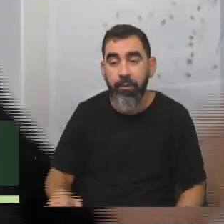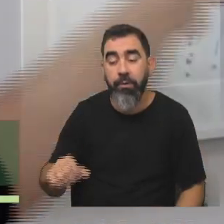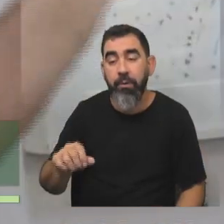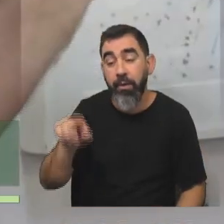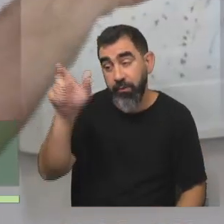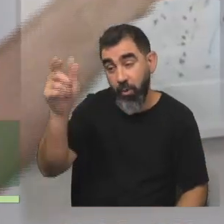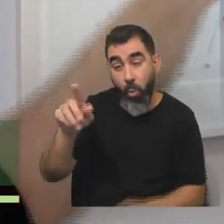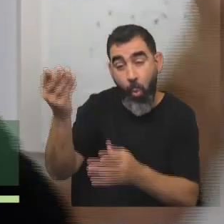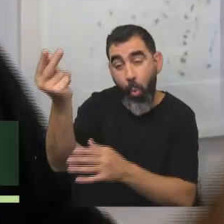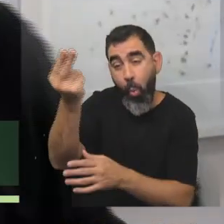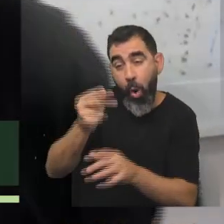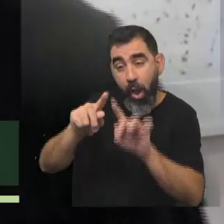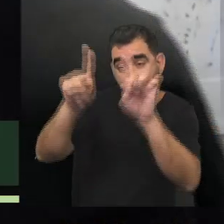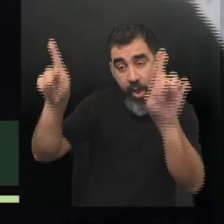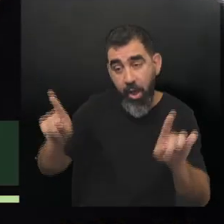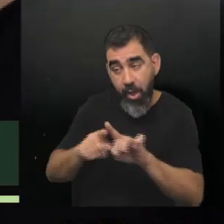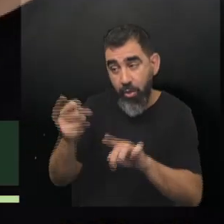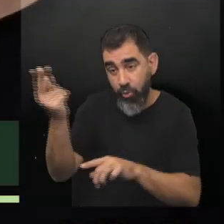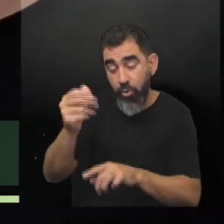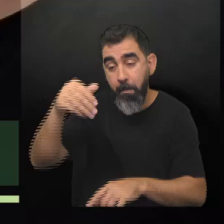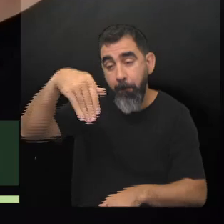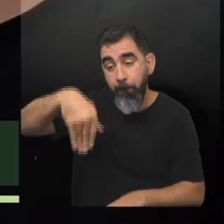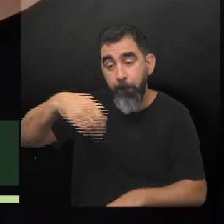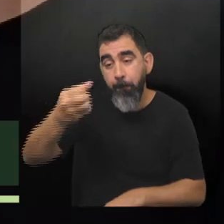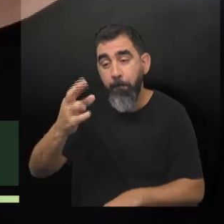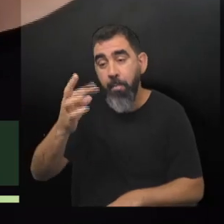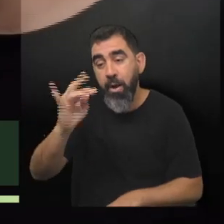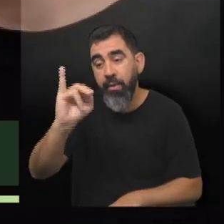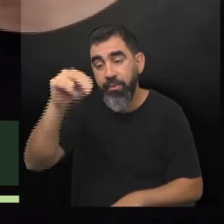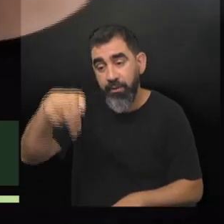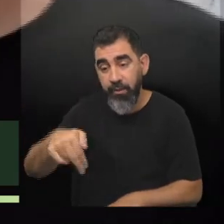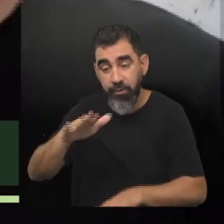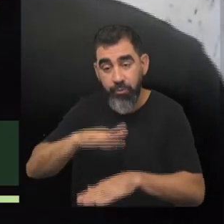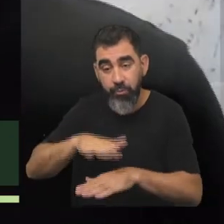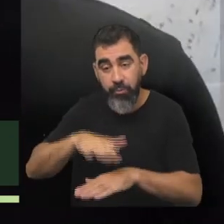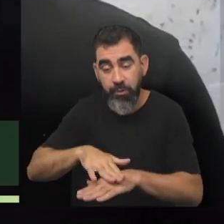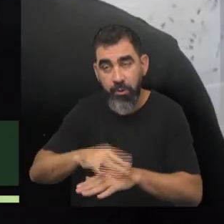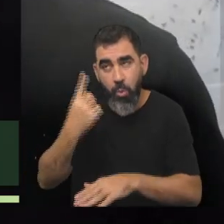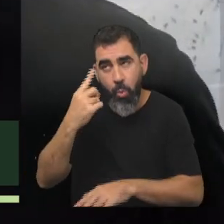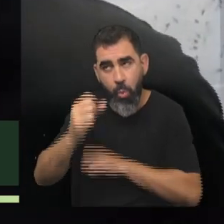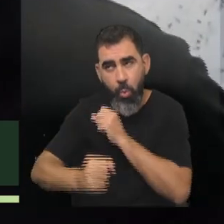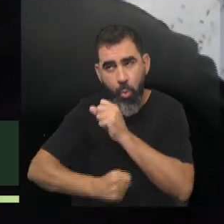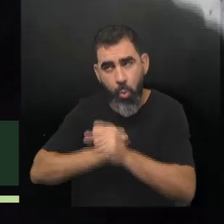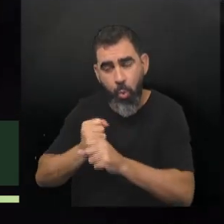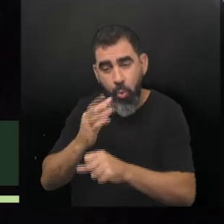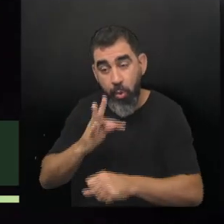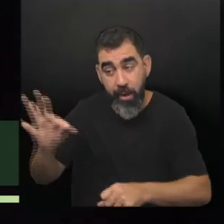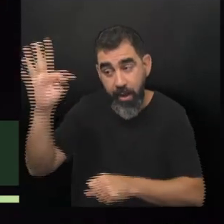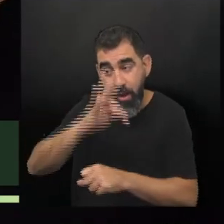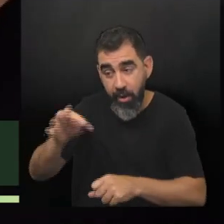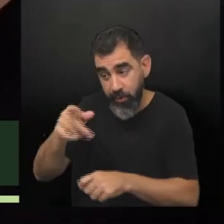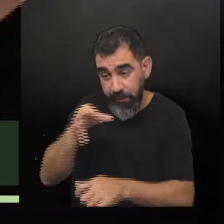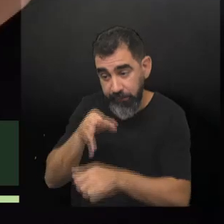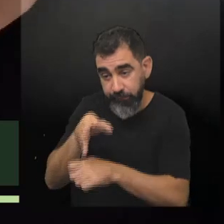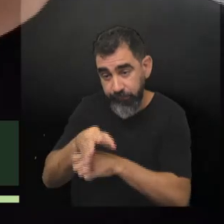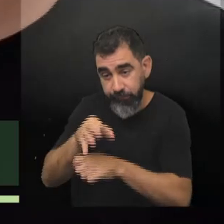tenemos un cuadro por ejemplo y Martín eh hizo durante todo un año en su taller donde enseña a